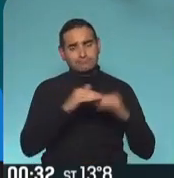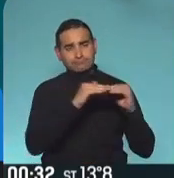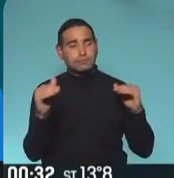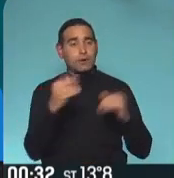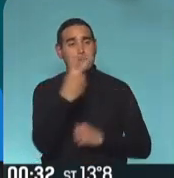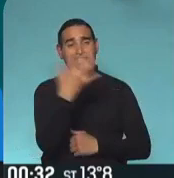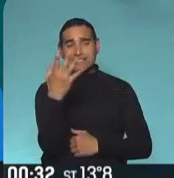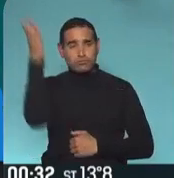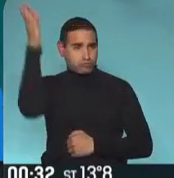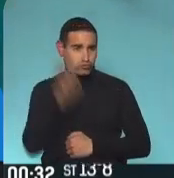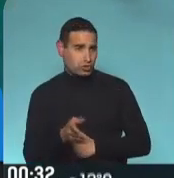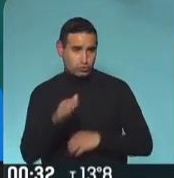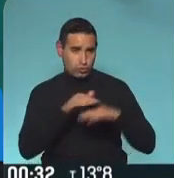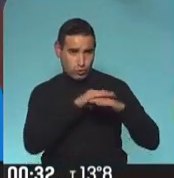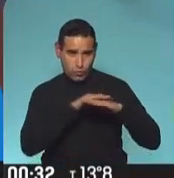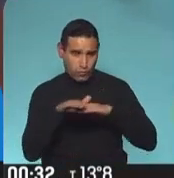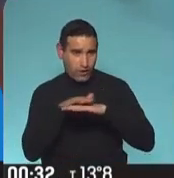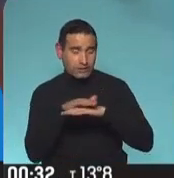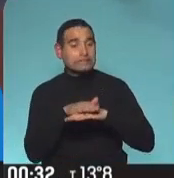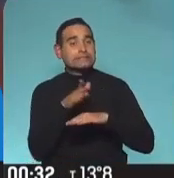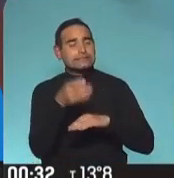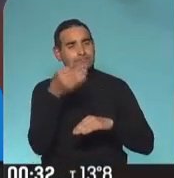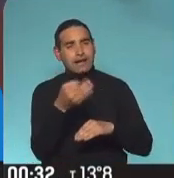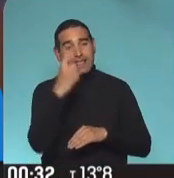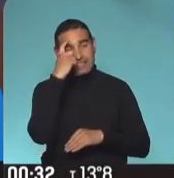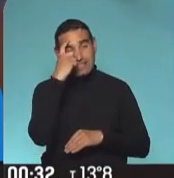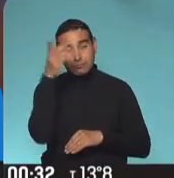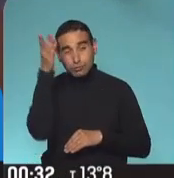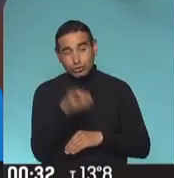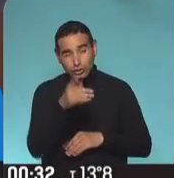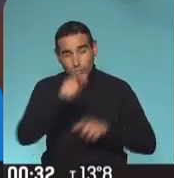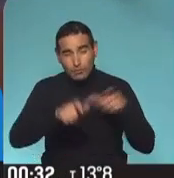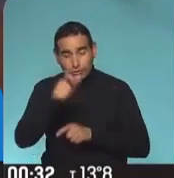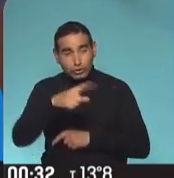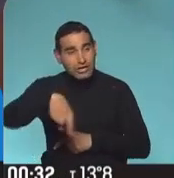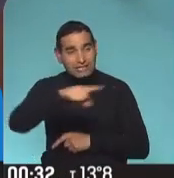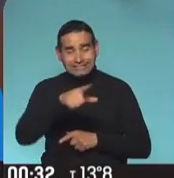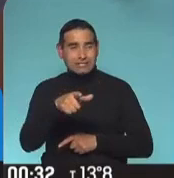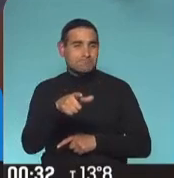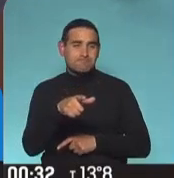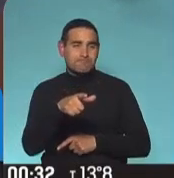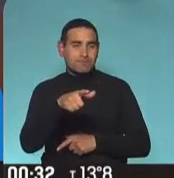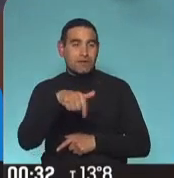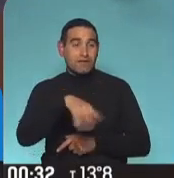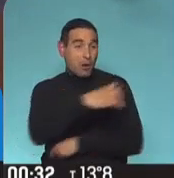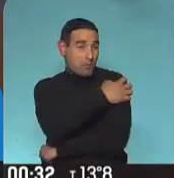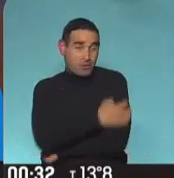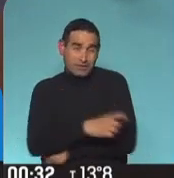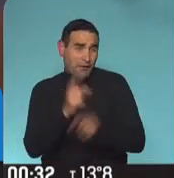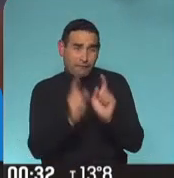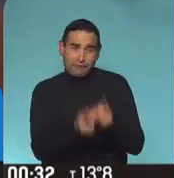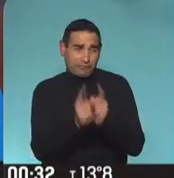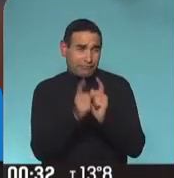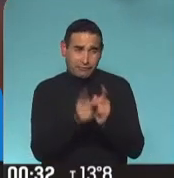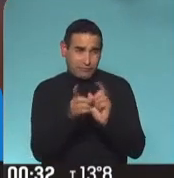del Sí. 25%, dentro del cual hay un 10% de población que es la que menos probabilidades tiene de salir de la pobreza,